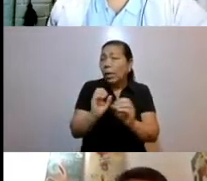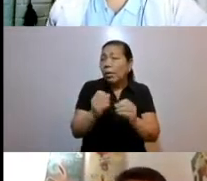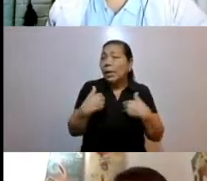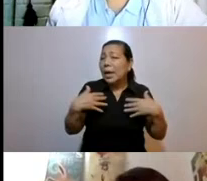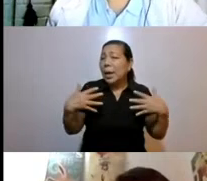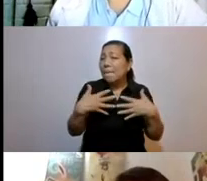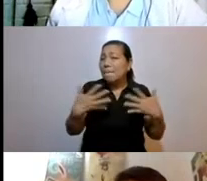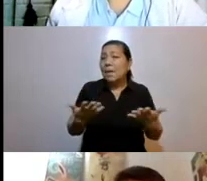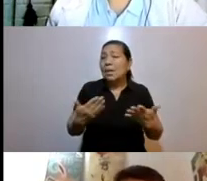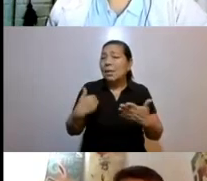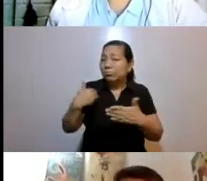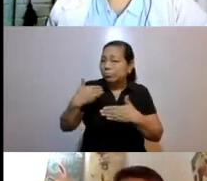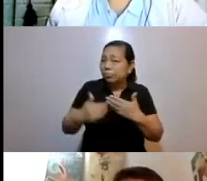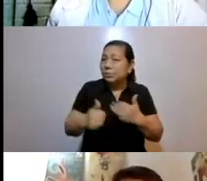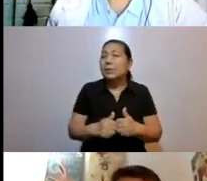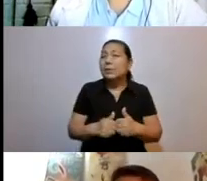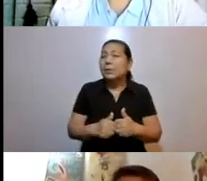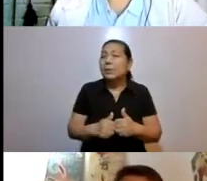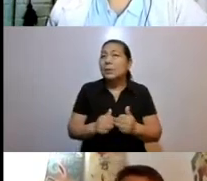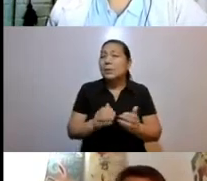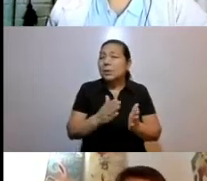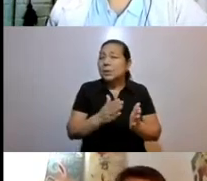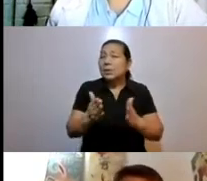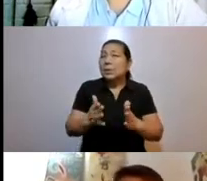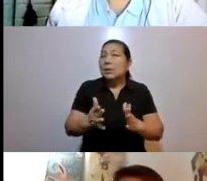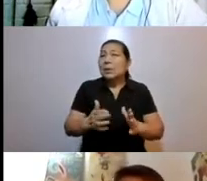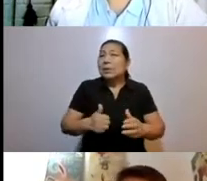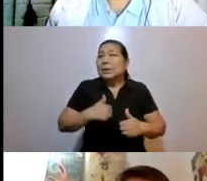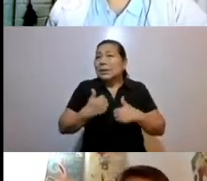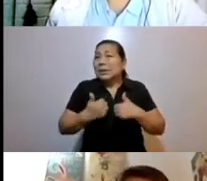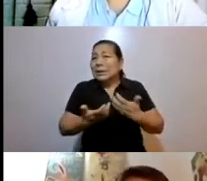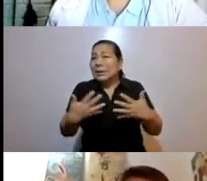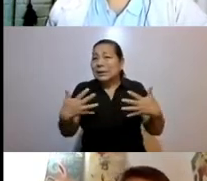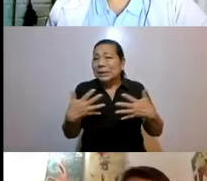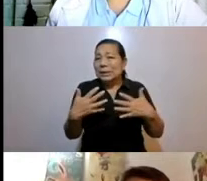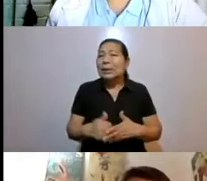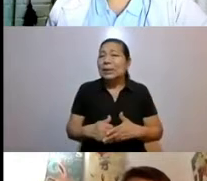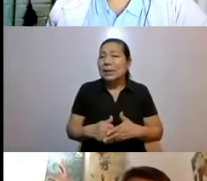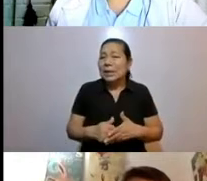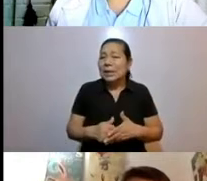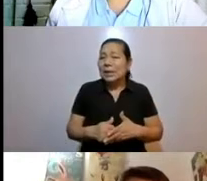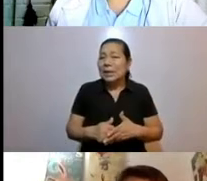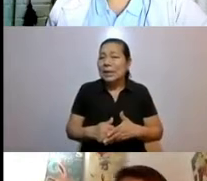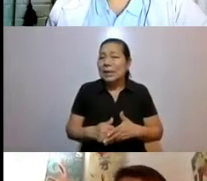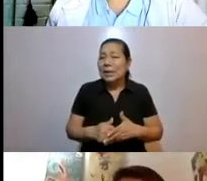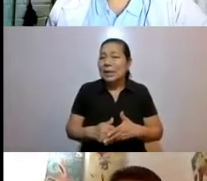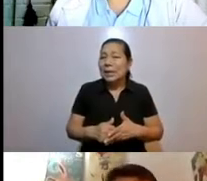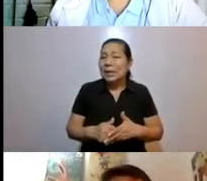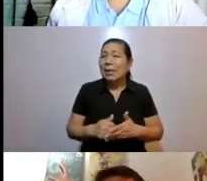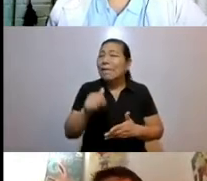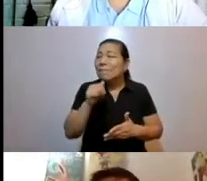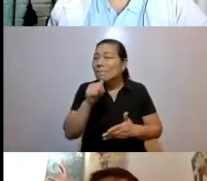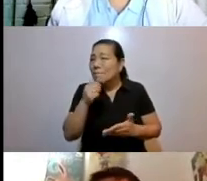esto genere un extra de ansiedad en cuanto al tema de